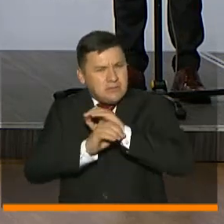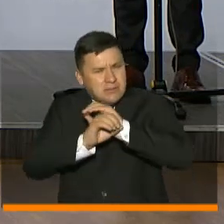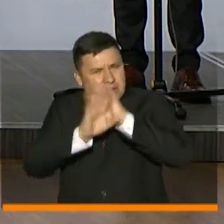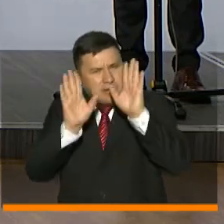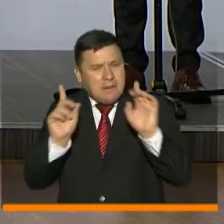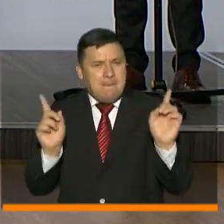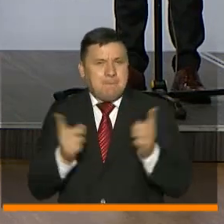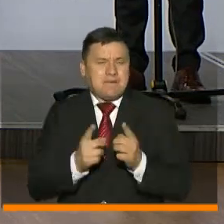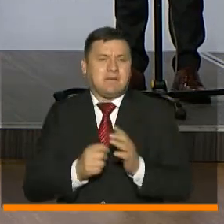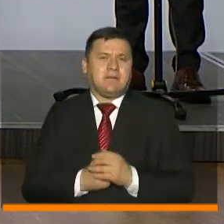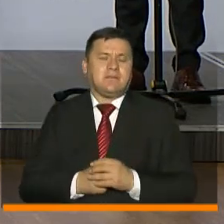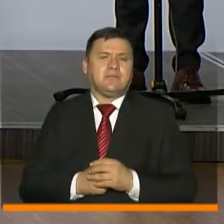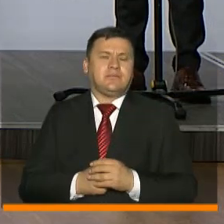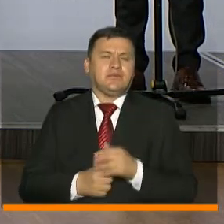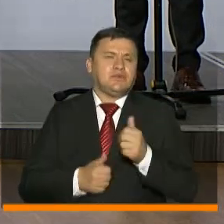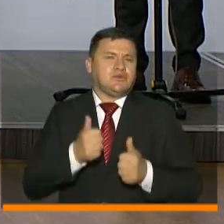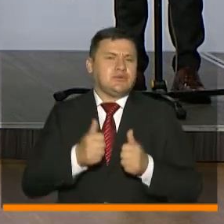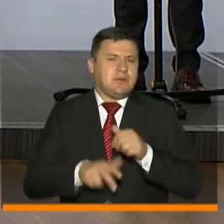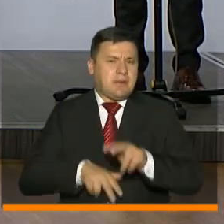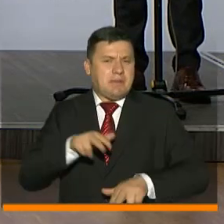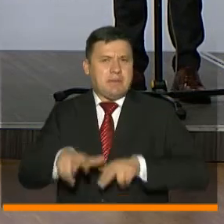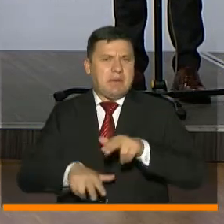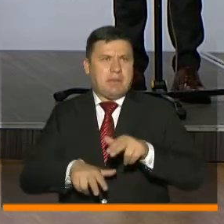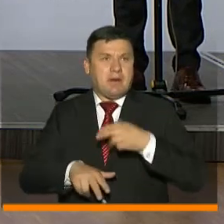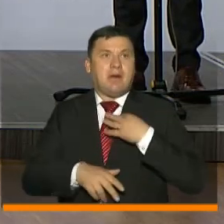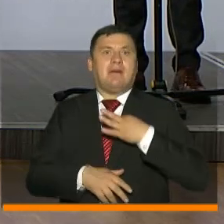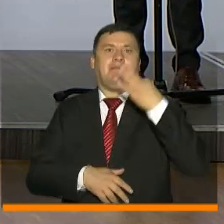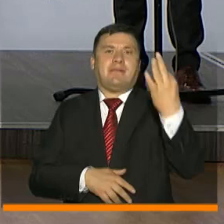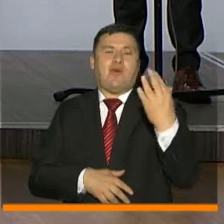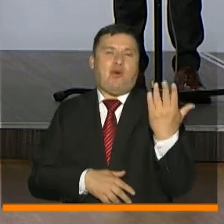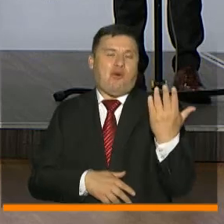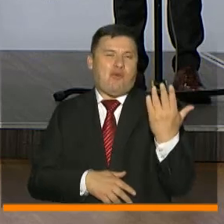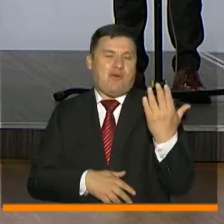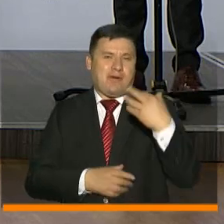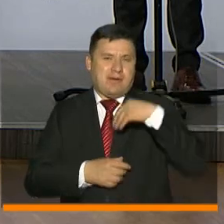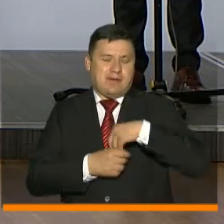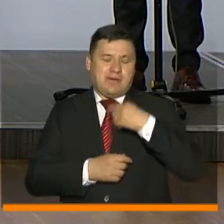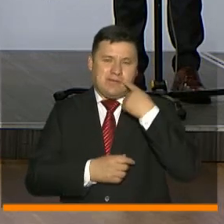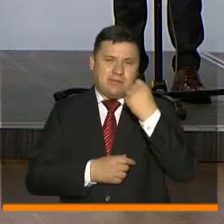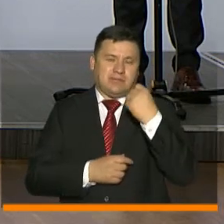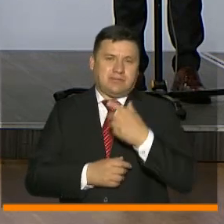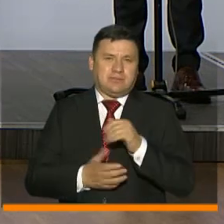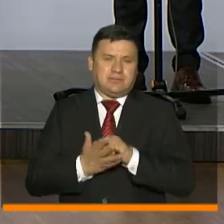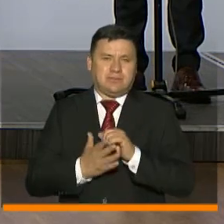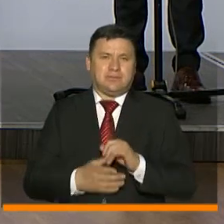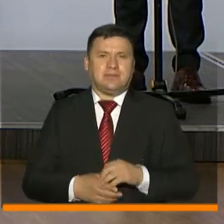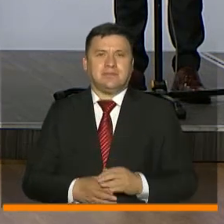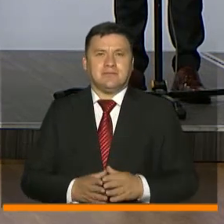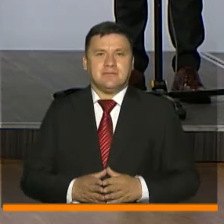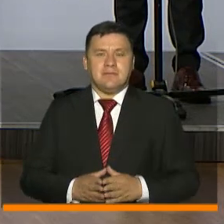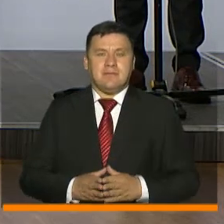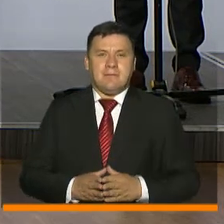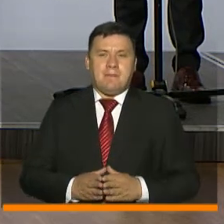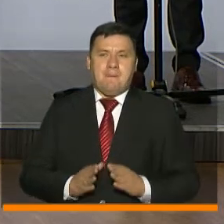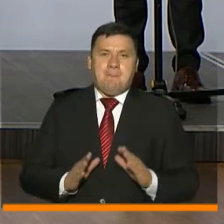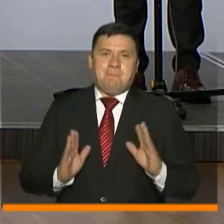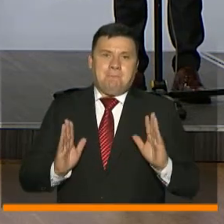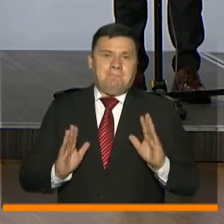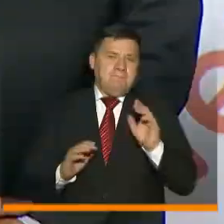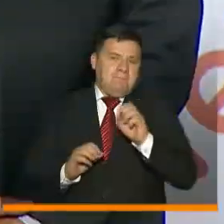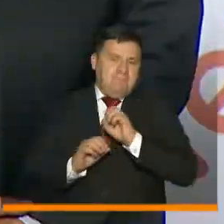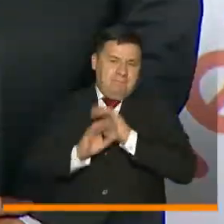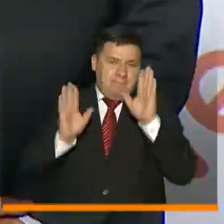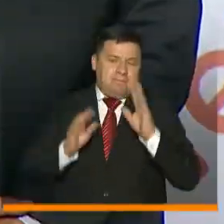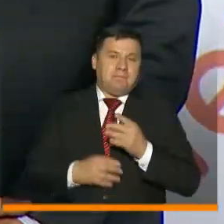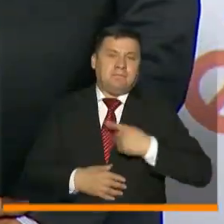manera breve cuál es el paso a paso para que los usuarios puedan beneficiarse de este programa. Bueno, claro que